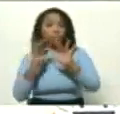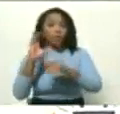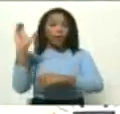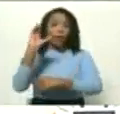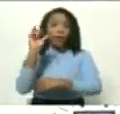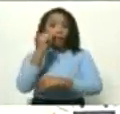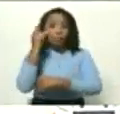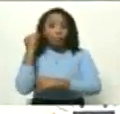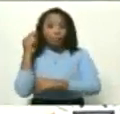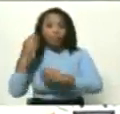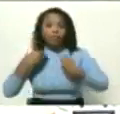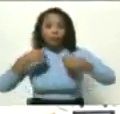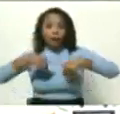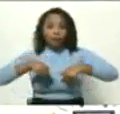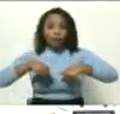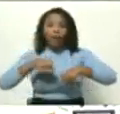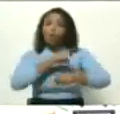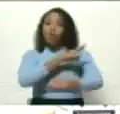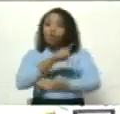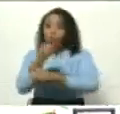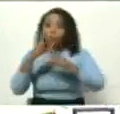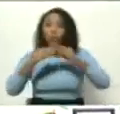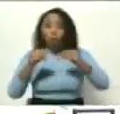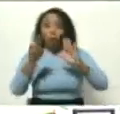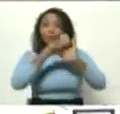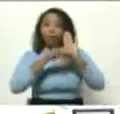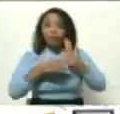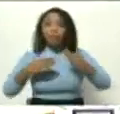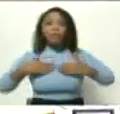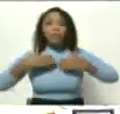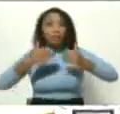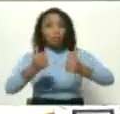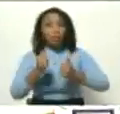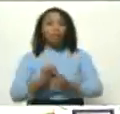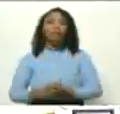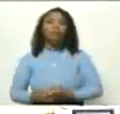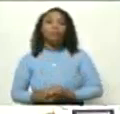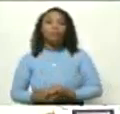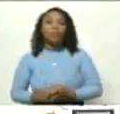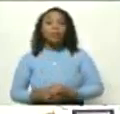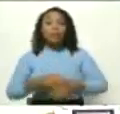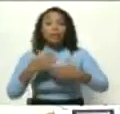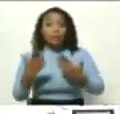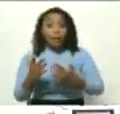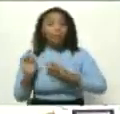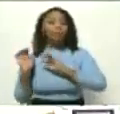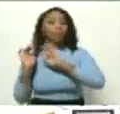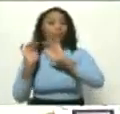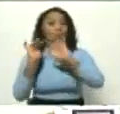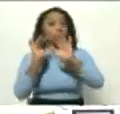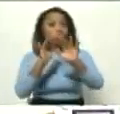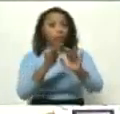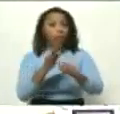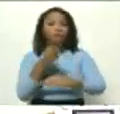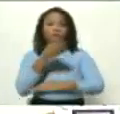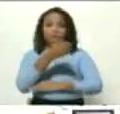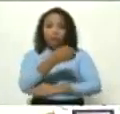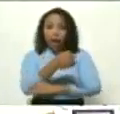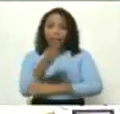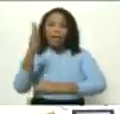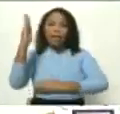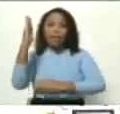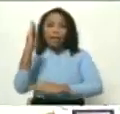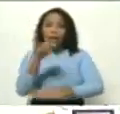caraqueños y caraqueñas, bueno, que cumplan con todas las medidas de bioseguridad, que asistan a los templos, que se